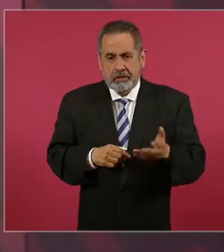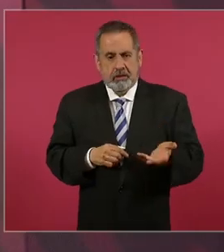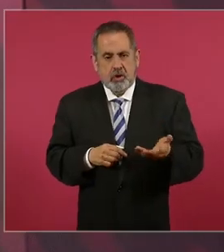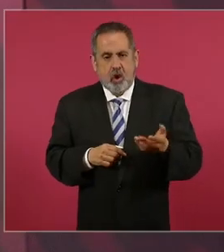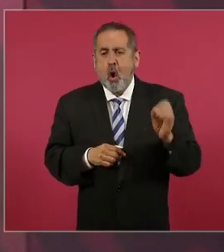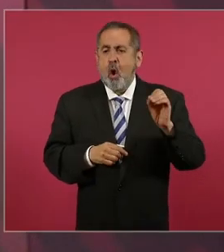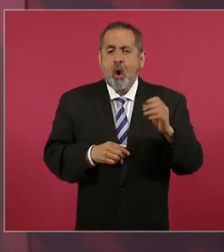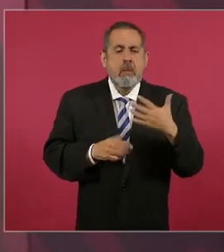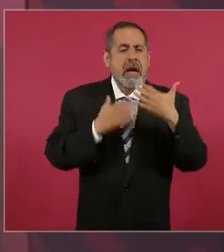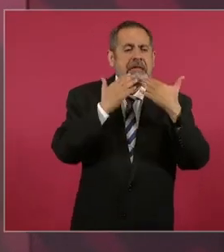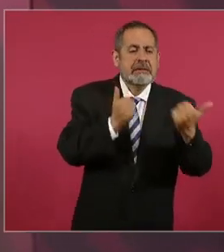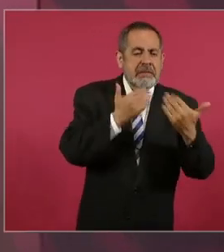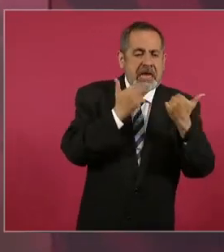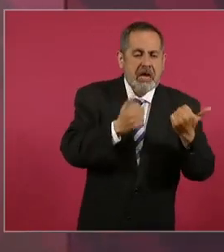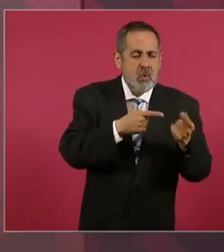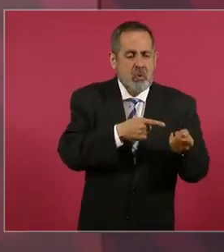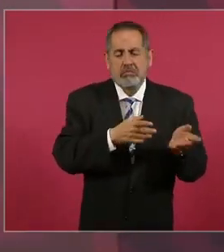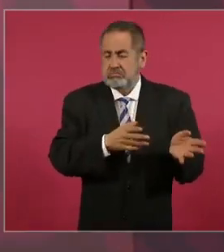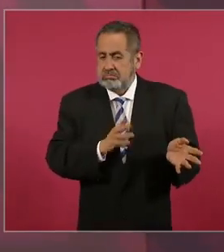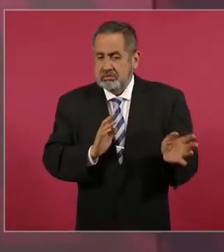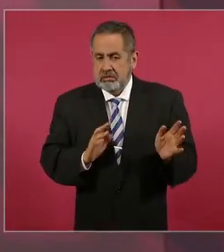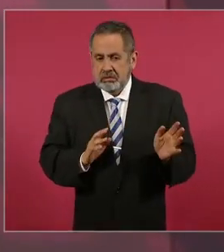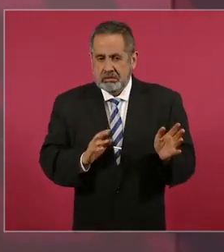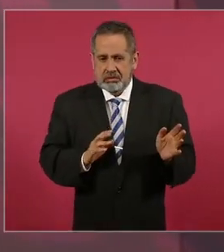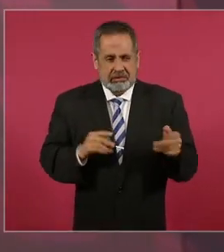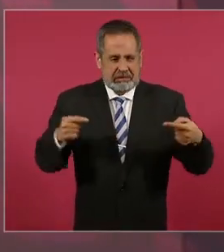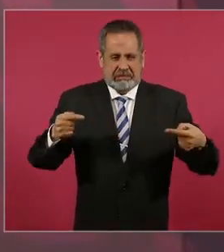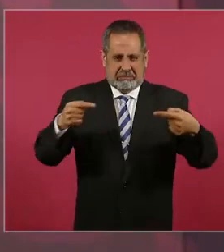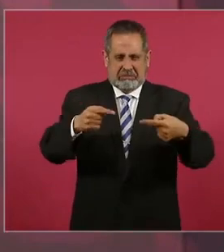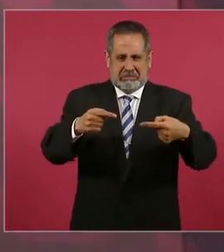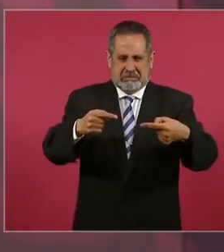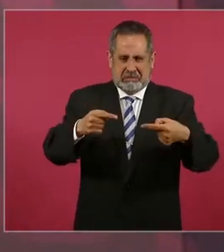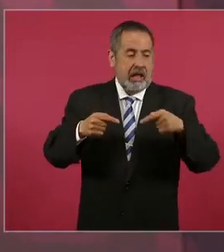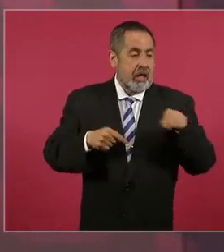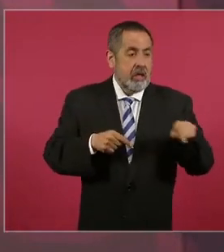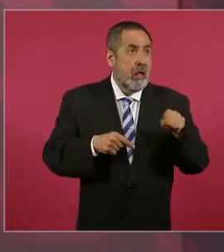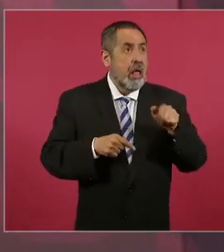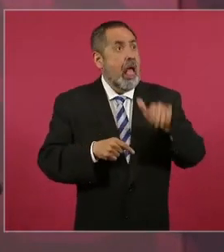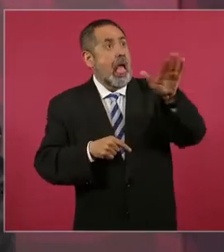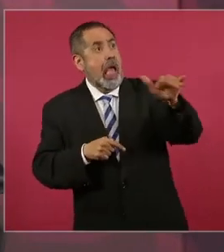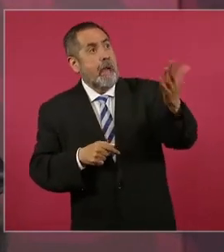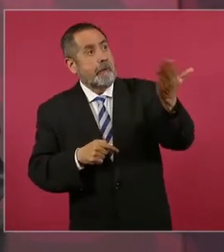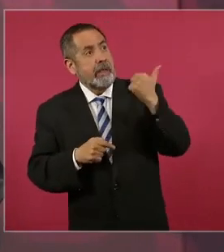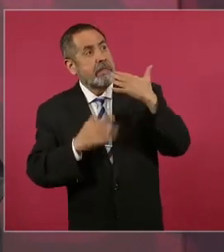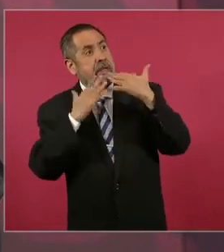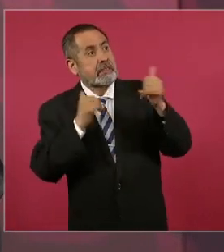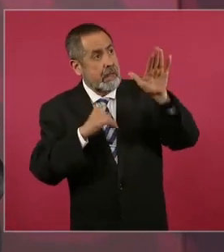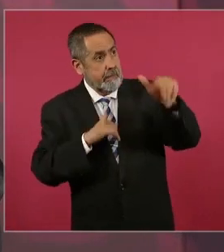o a Maximiliano, porque fueron los conservadores los que fueron a buscarlo.